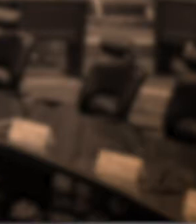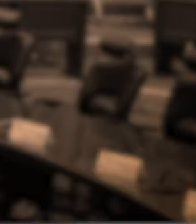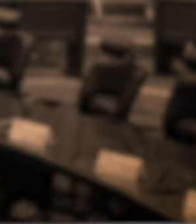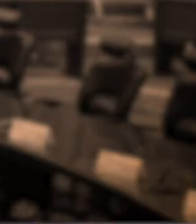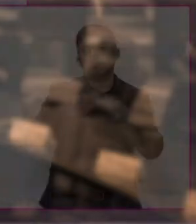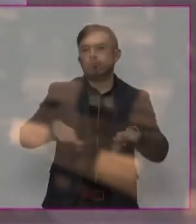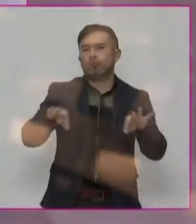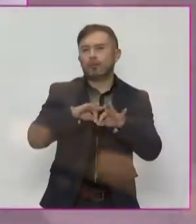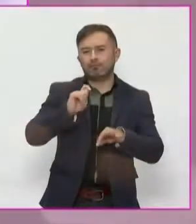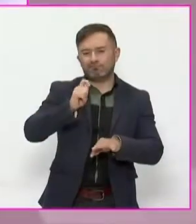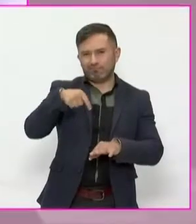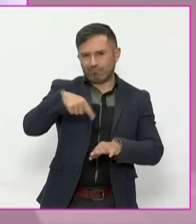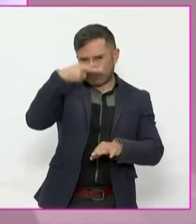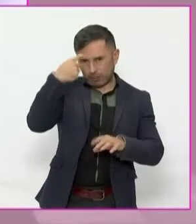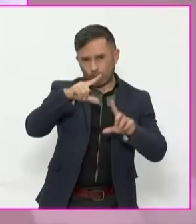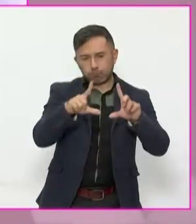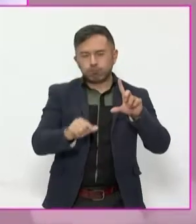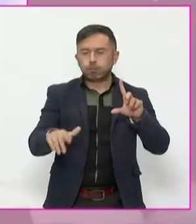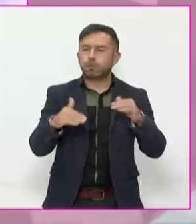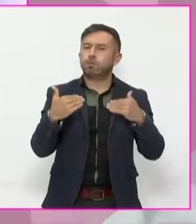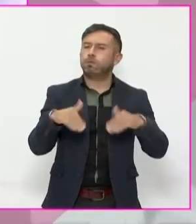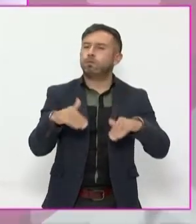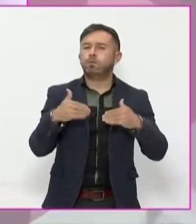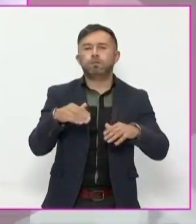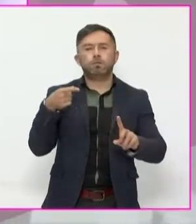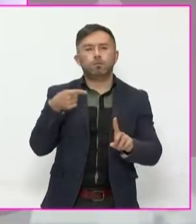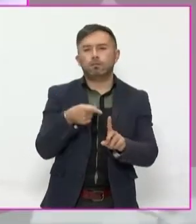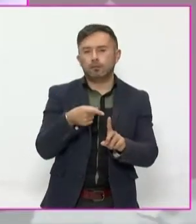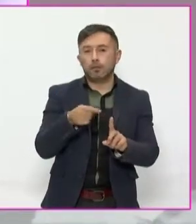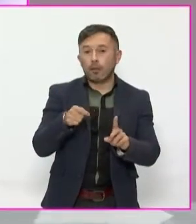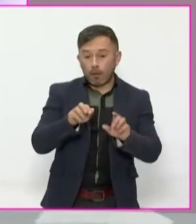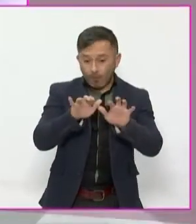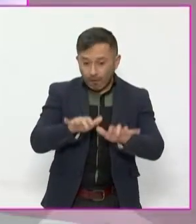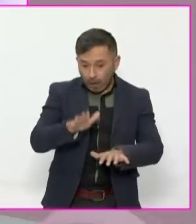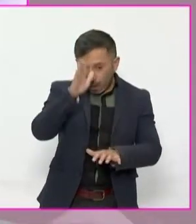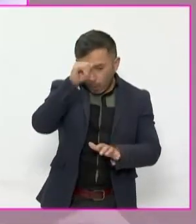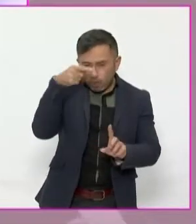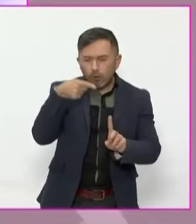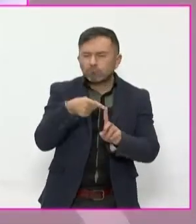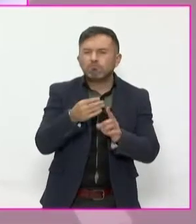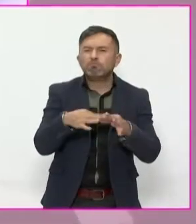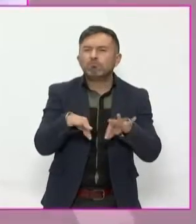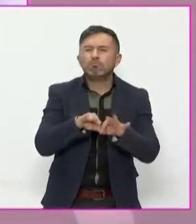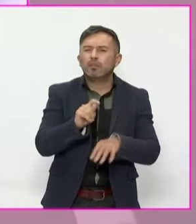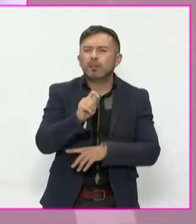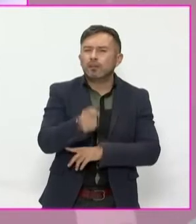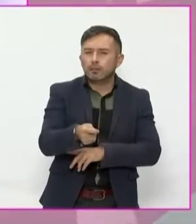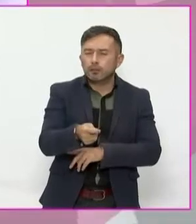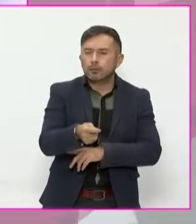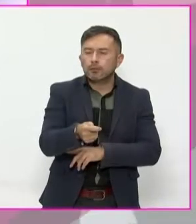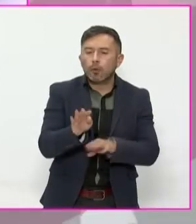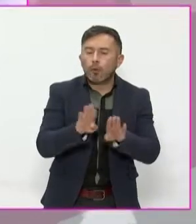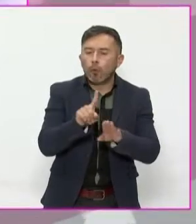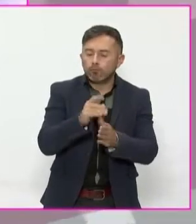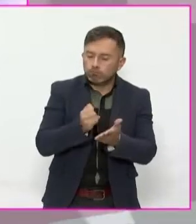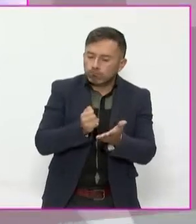vida democrática del país. La importancia vital de este acuerdo radica en que se trata de una medida concreta